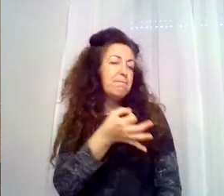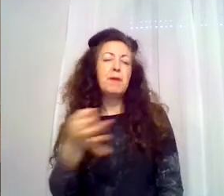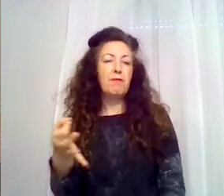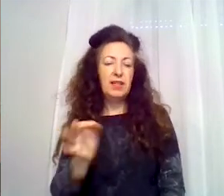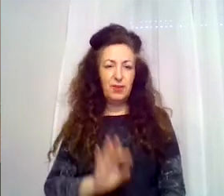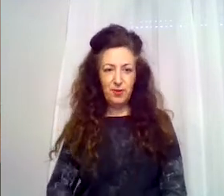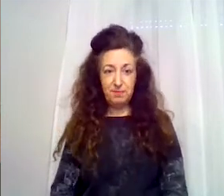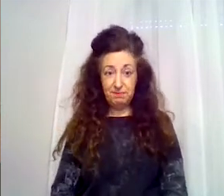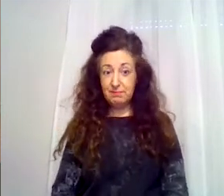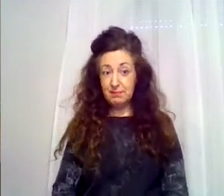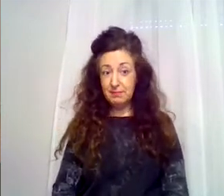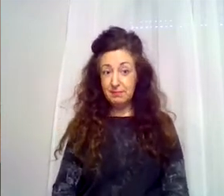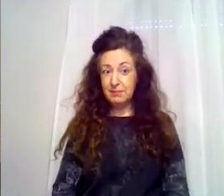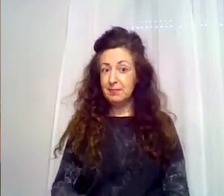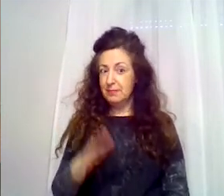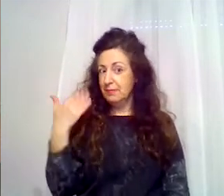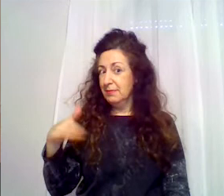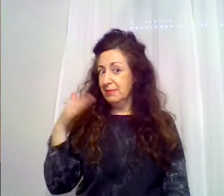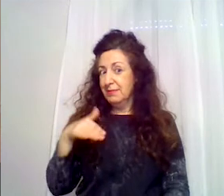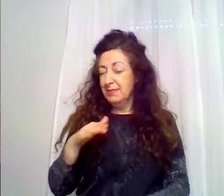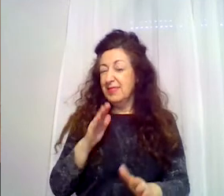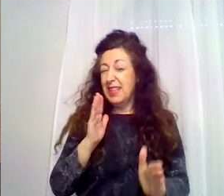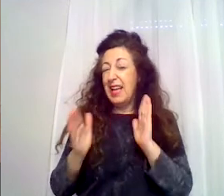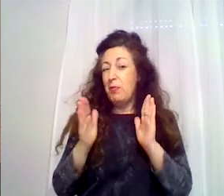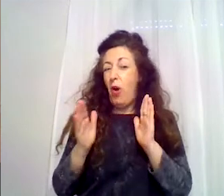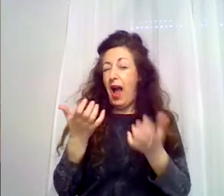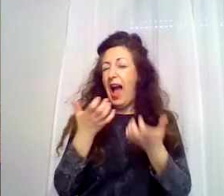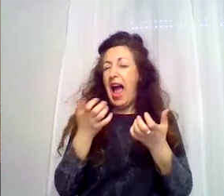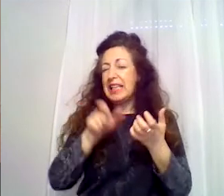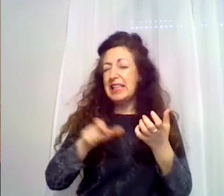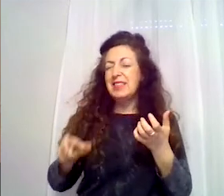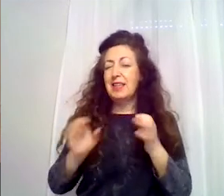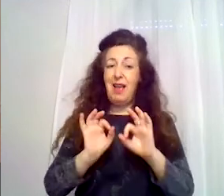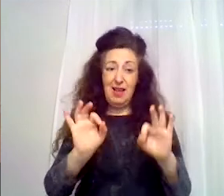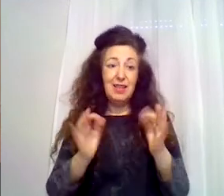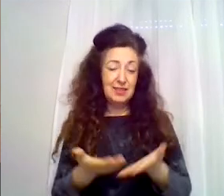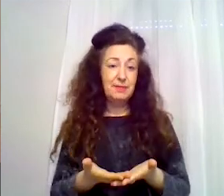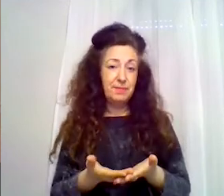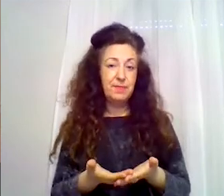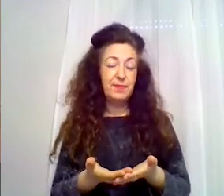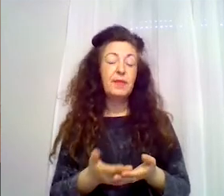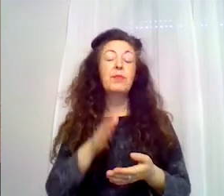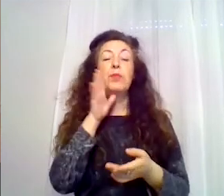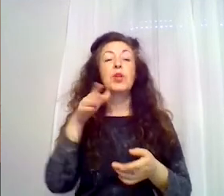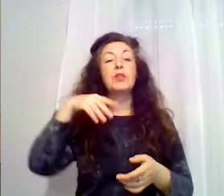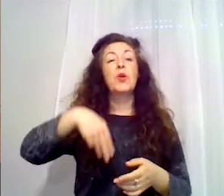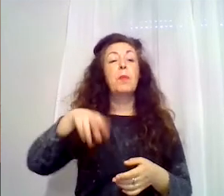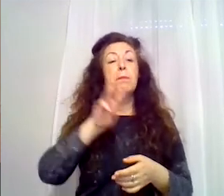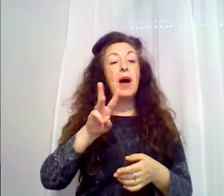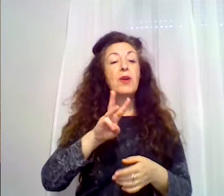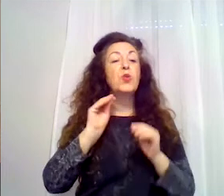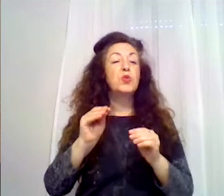pero a Leandro le empieza a poner cómo tenía las piernas, cómo tenía el músculo, cómo eran los ojos. Es decir, es muy